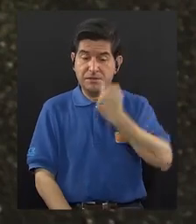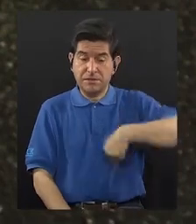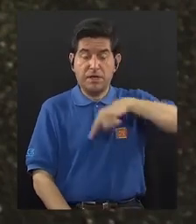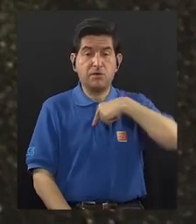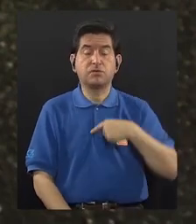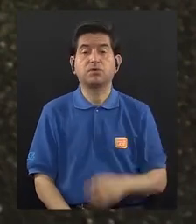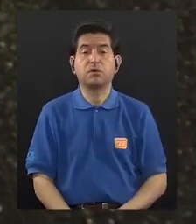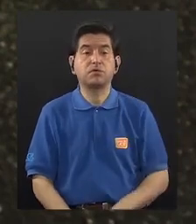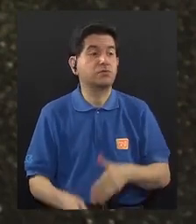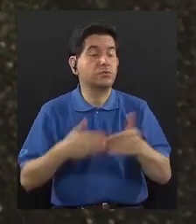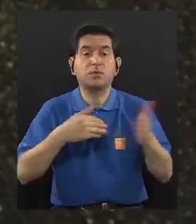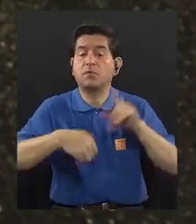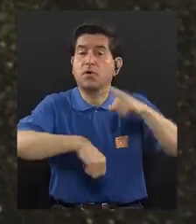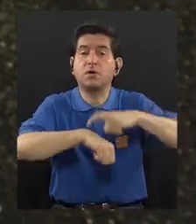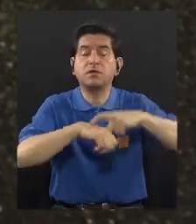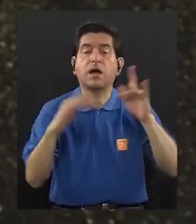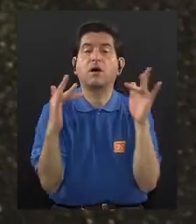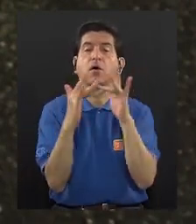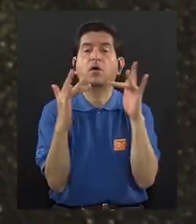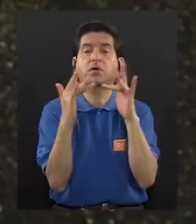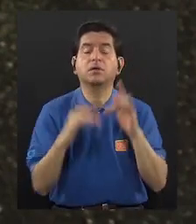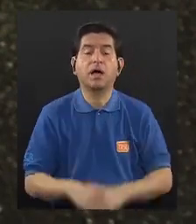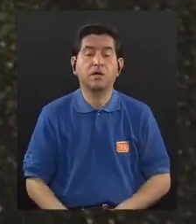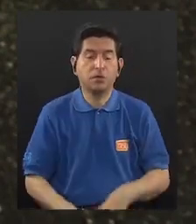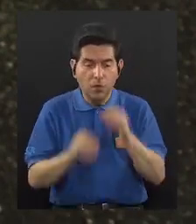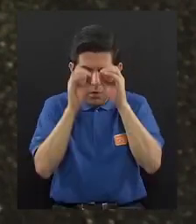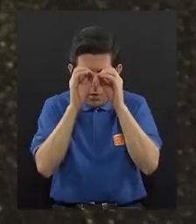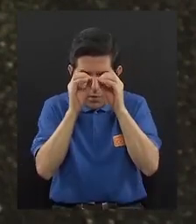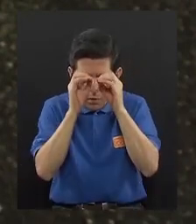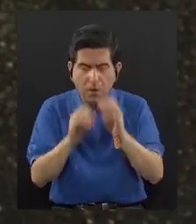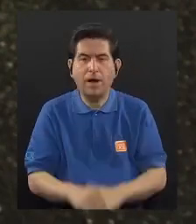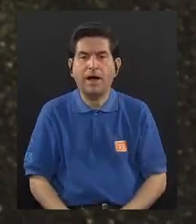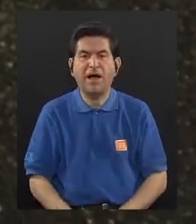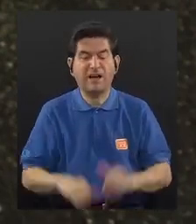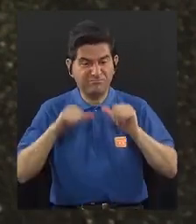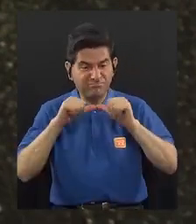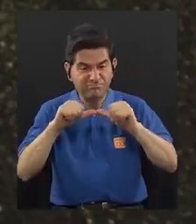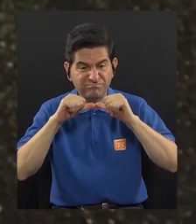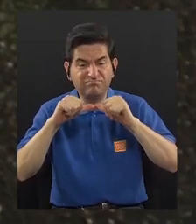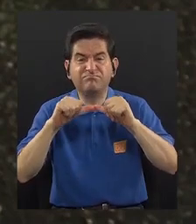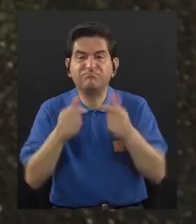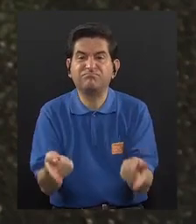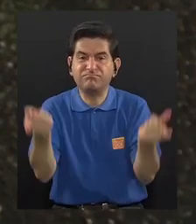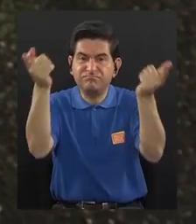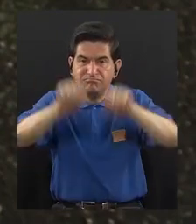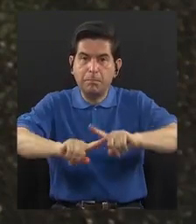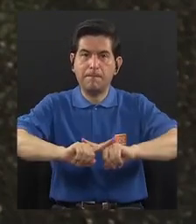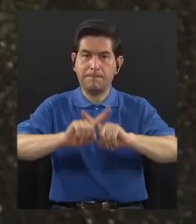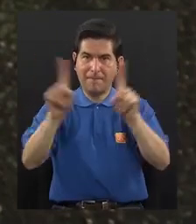vamos a estar en contacto con los microorganismos es una forma permanente pero